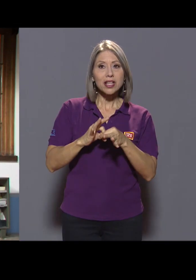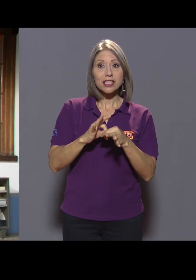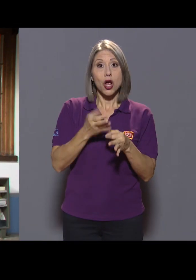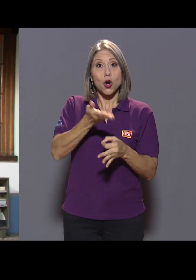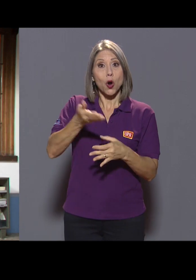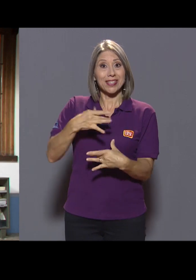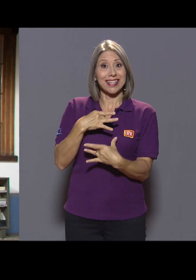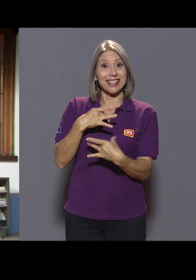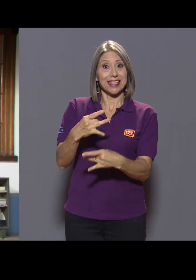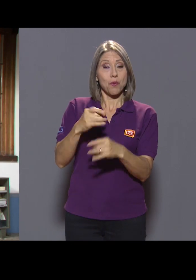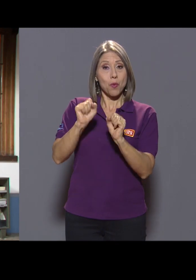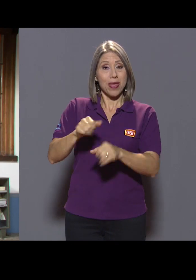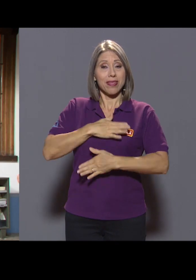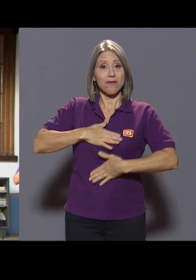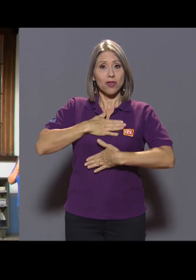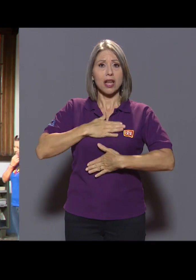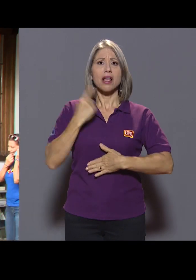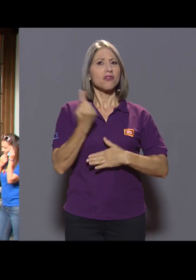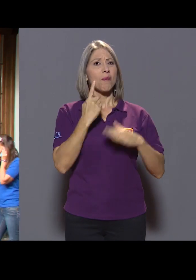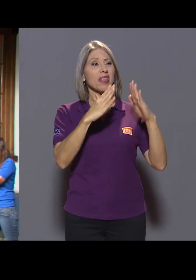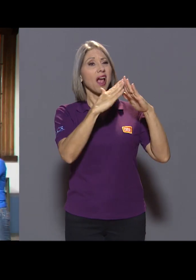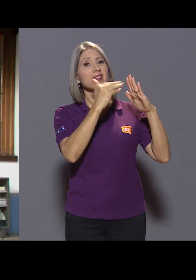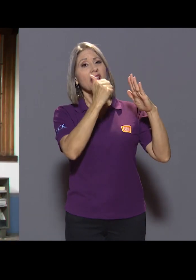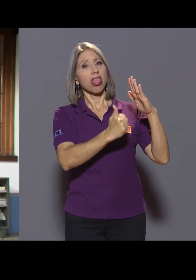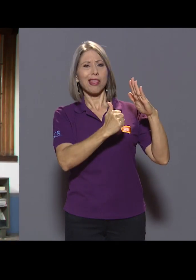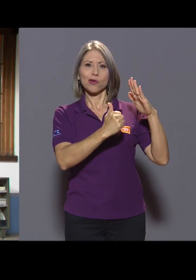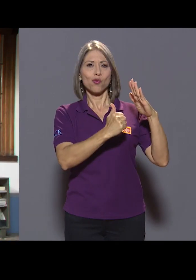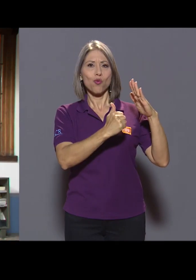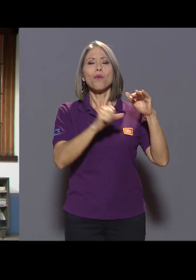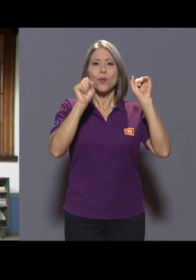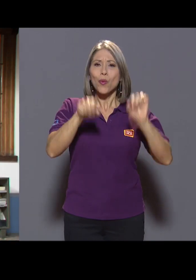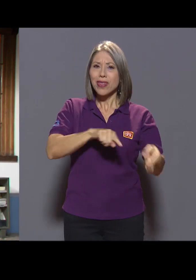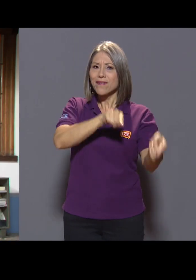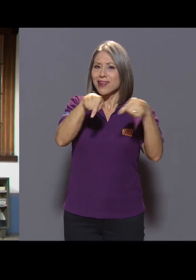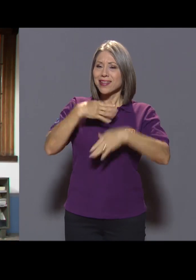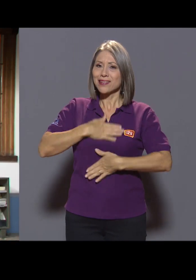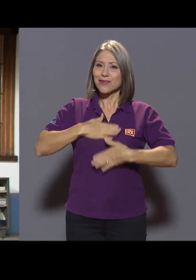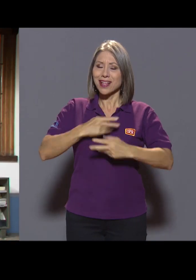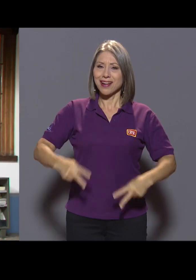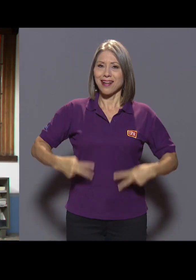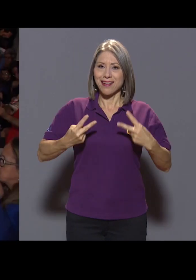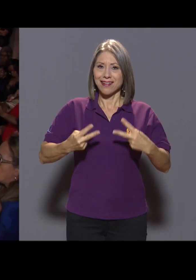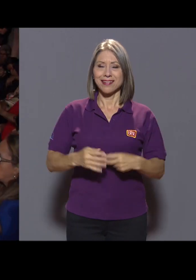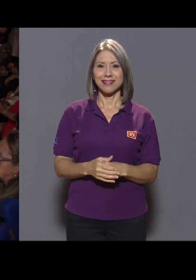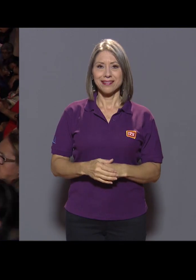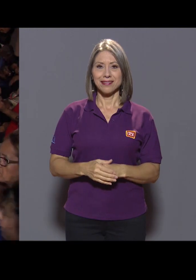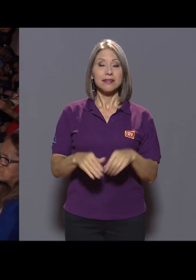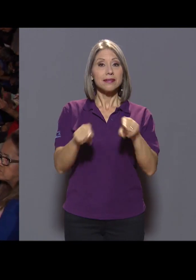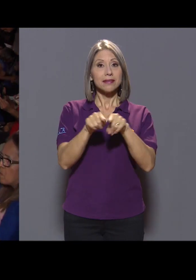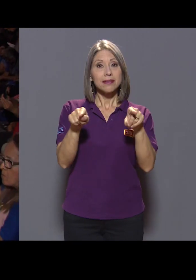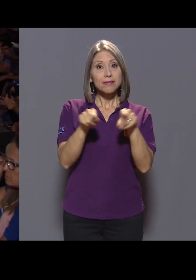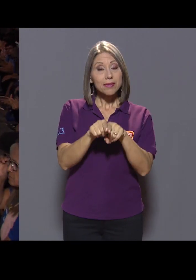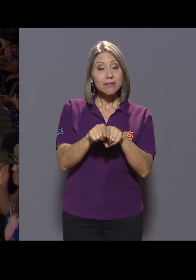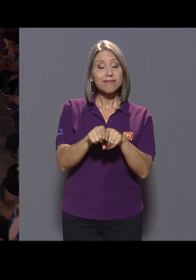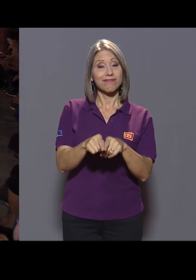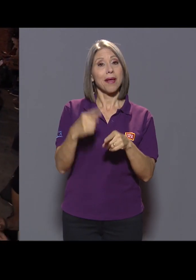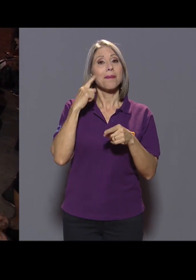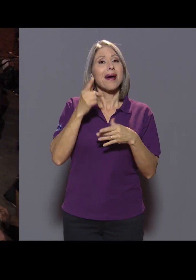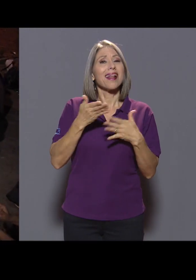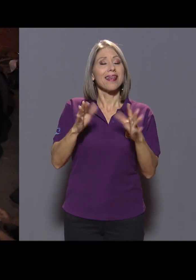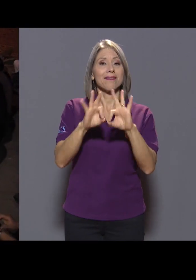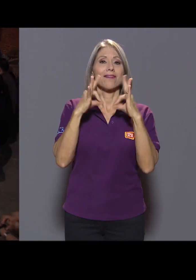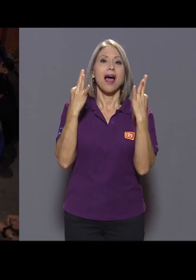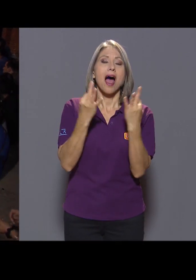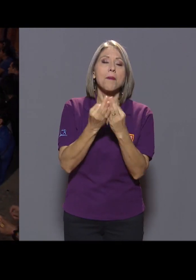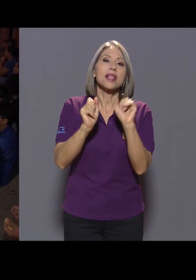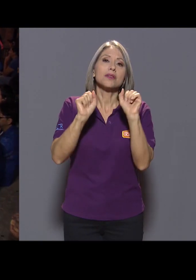que pueden disfrutar, no solo estar en su casa encerrados, sino que pueden venir a disfrutar de la vida un poco más. Pero también sirve